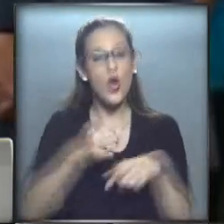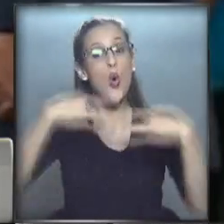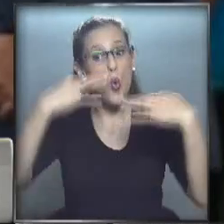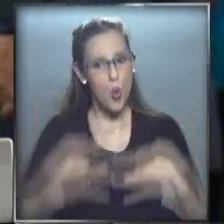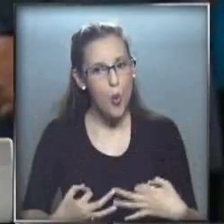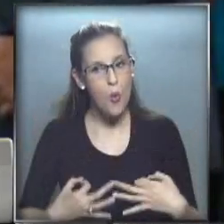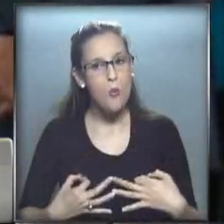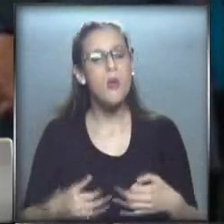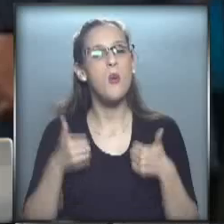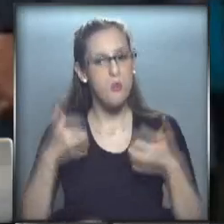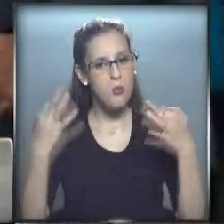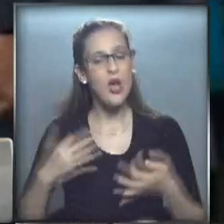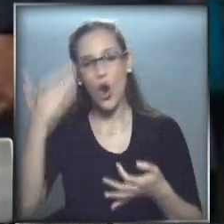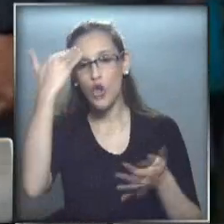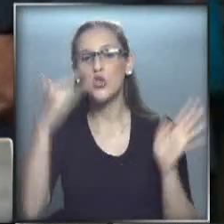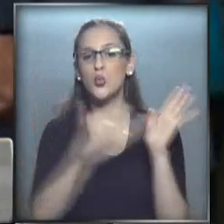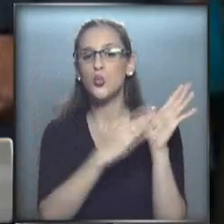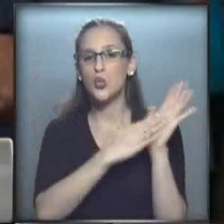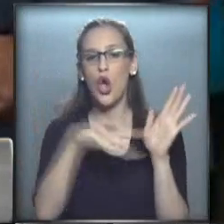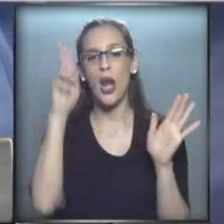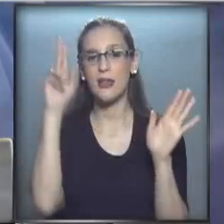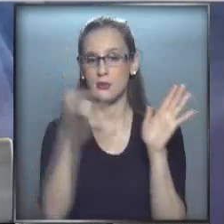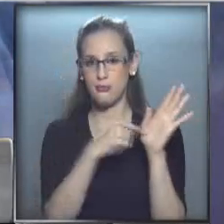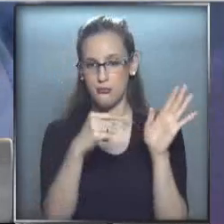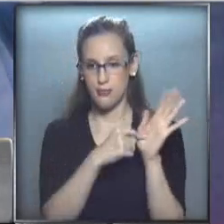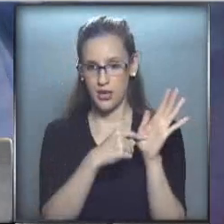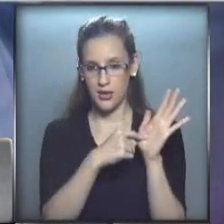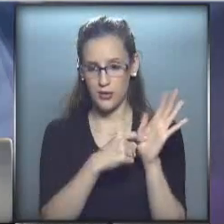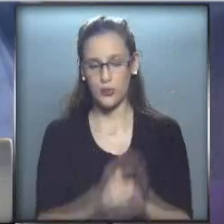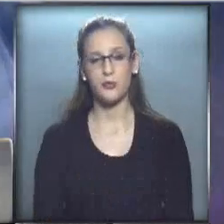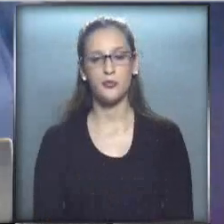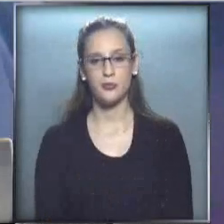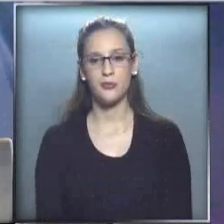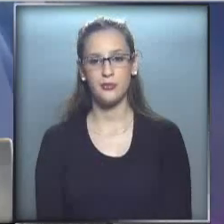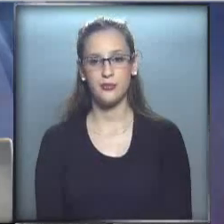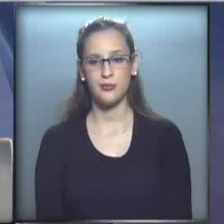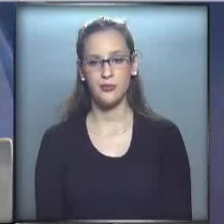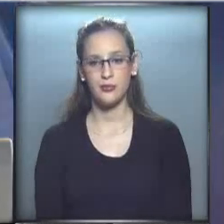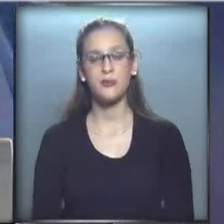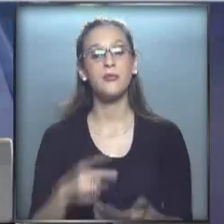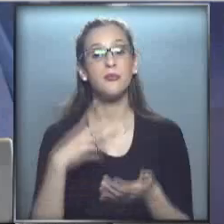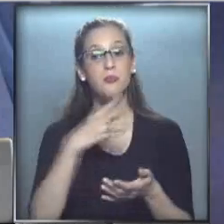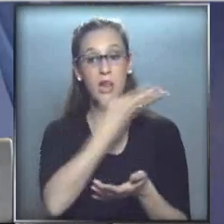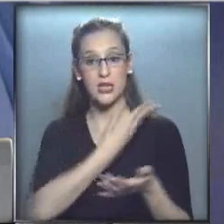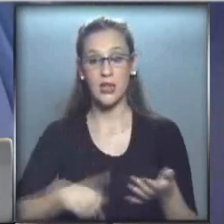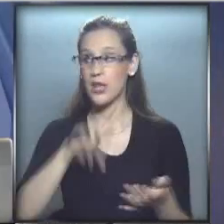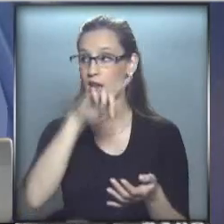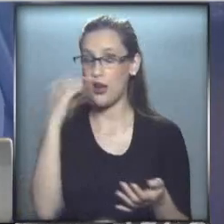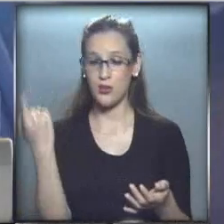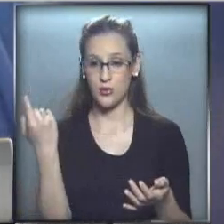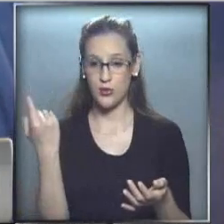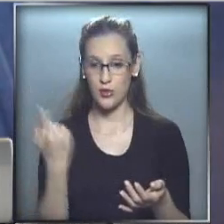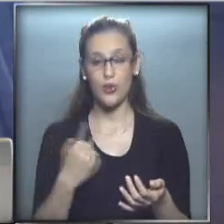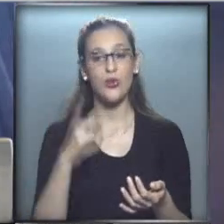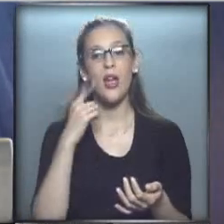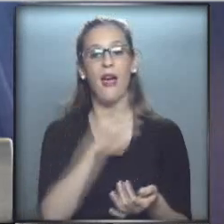haciendo cumplir la Constitución de la Nación Argentina en cuanto de él dependa. Leo a la señora Presidenta de la Nación y al señor jefe